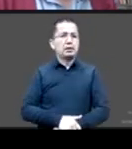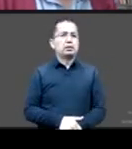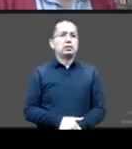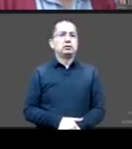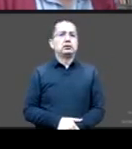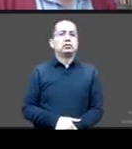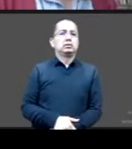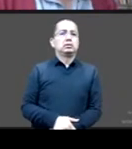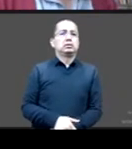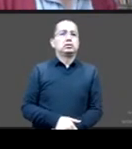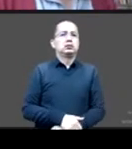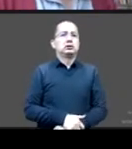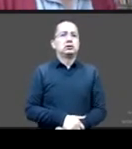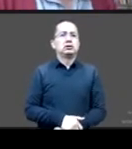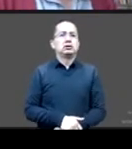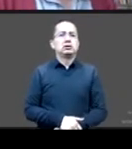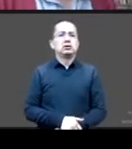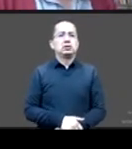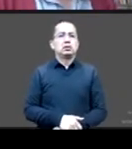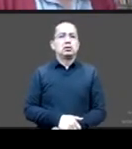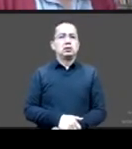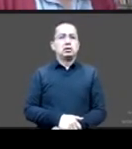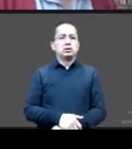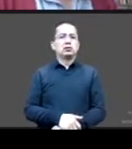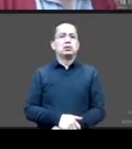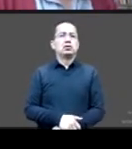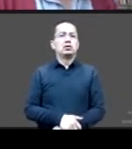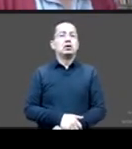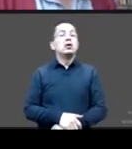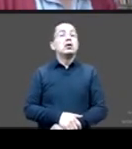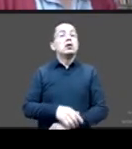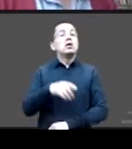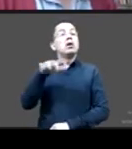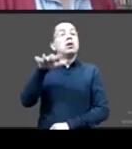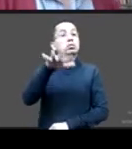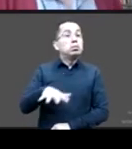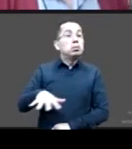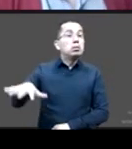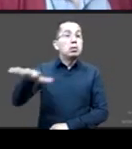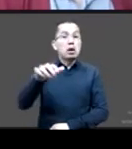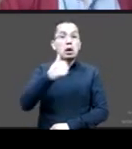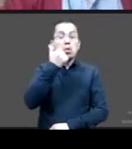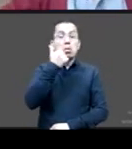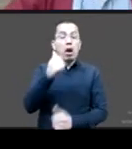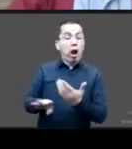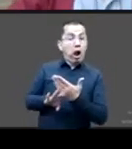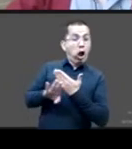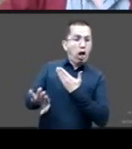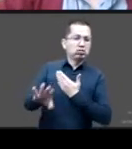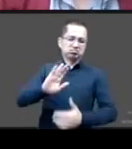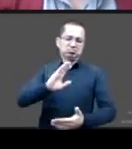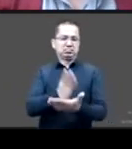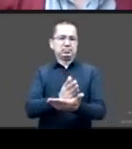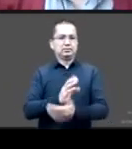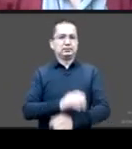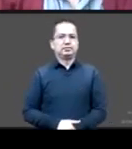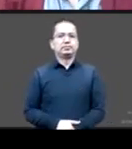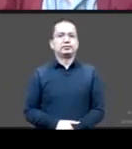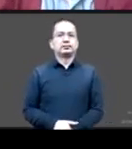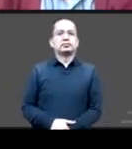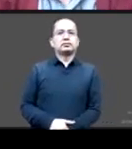lugares muchos juegos ya no seremos excluidos. Bueno, estos chicos